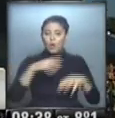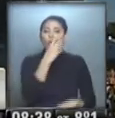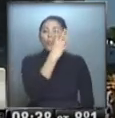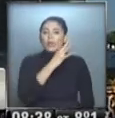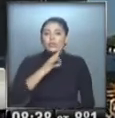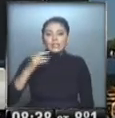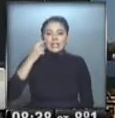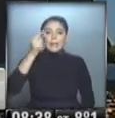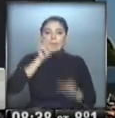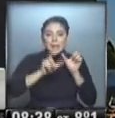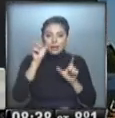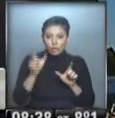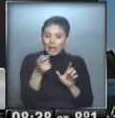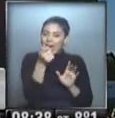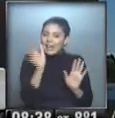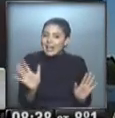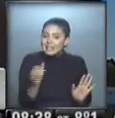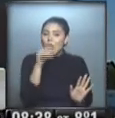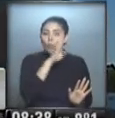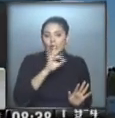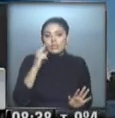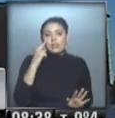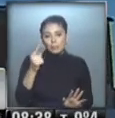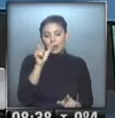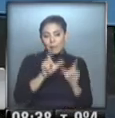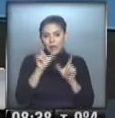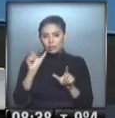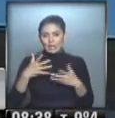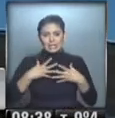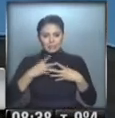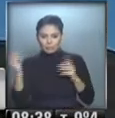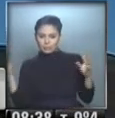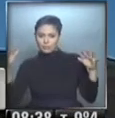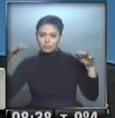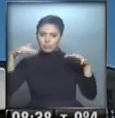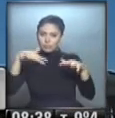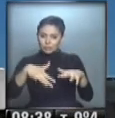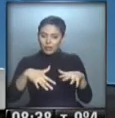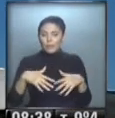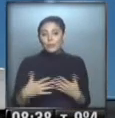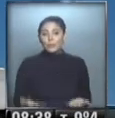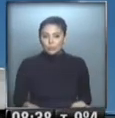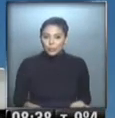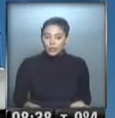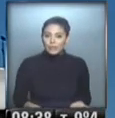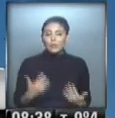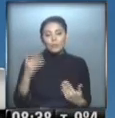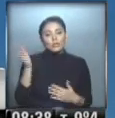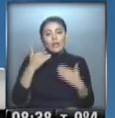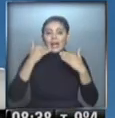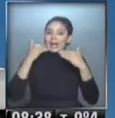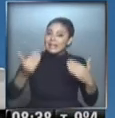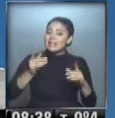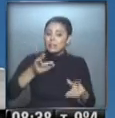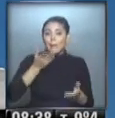400.000 personas casi 400.000 almas hasta aquí que llegarán por supuesto para agradecer